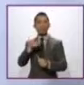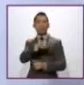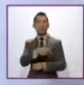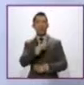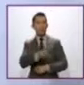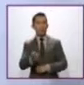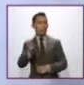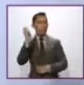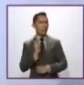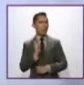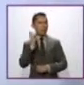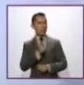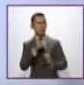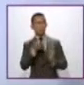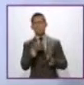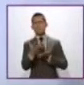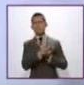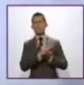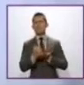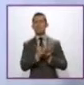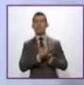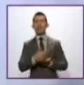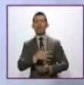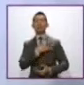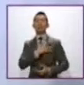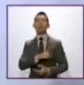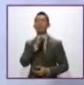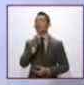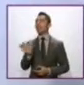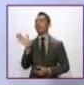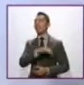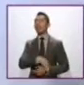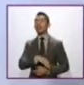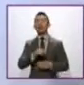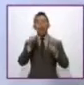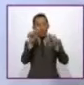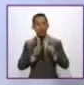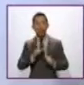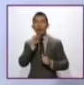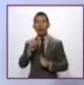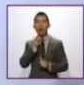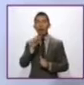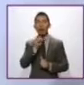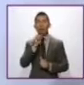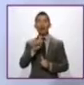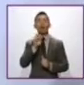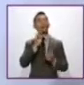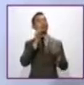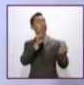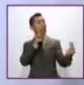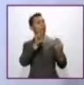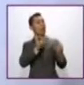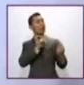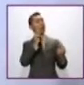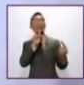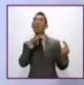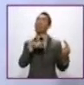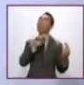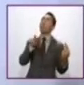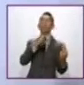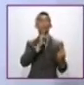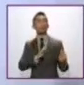una pensión millonaria, eres tan indiferente que ni siquiera nos volteas a ver a las caras, ni siquiera nos respondes.